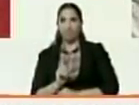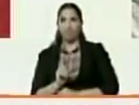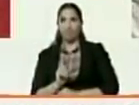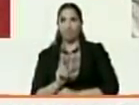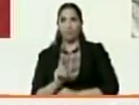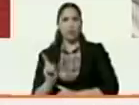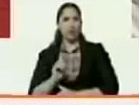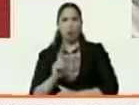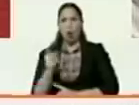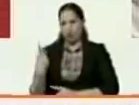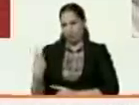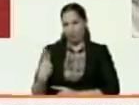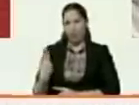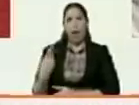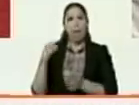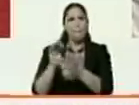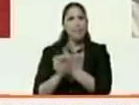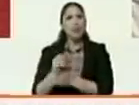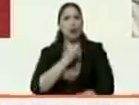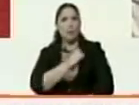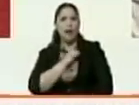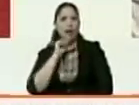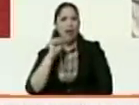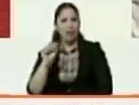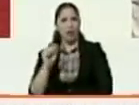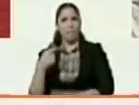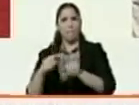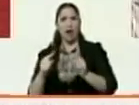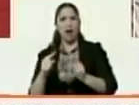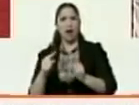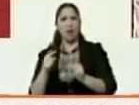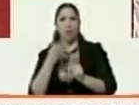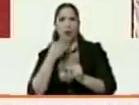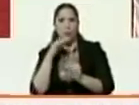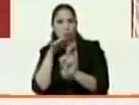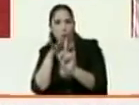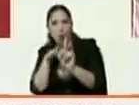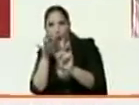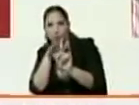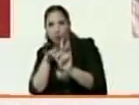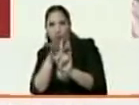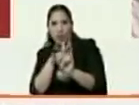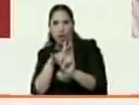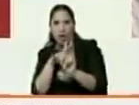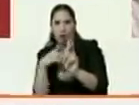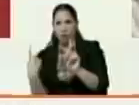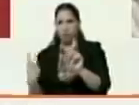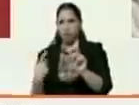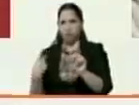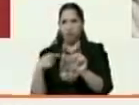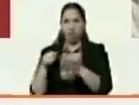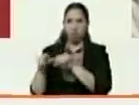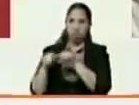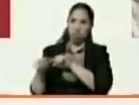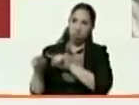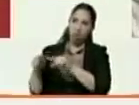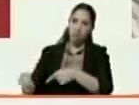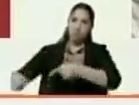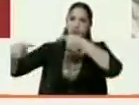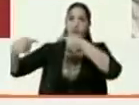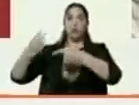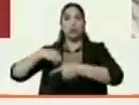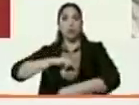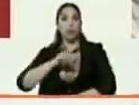No nos hicimos compañeros y camaradas para conspirar entre nosotros mismos. Nos